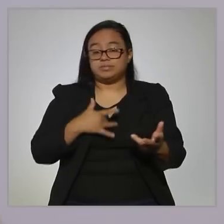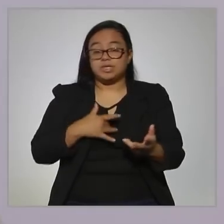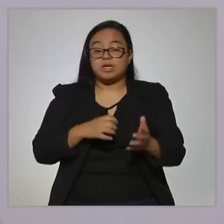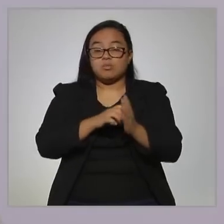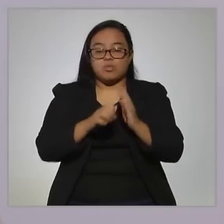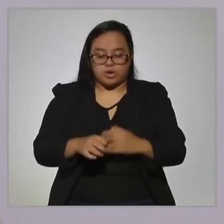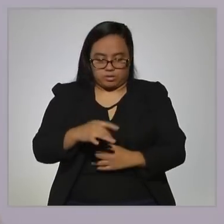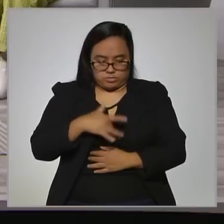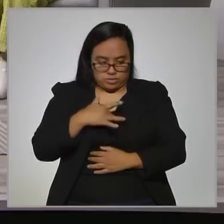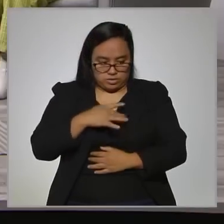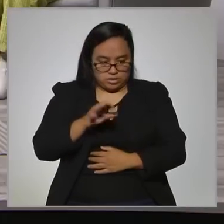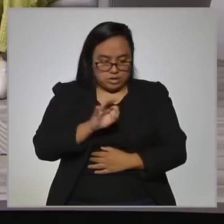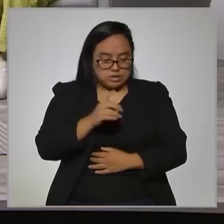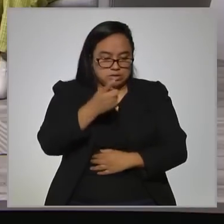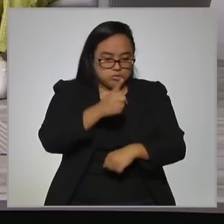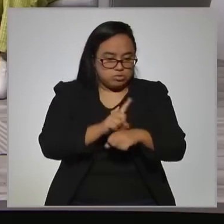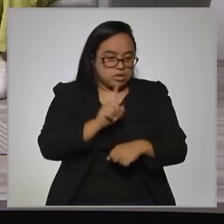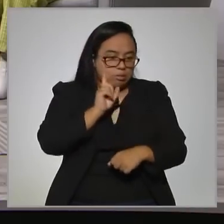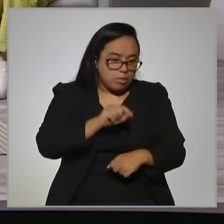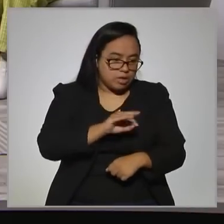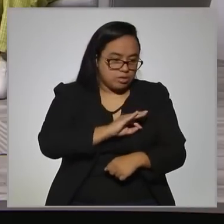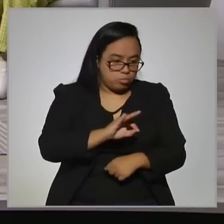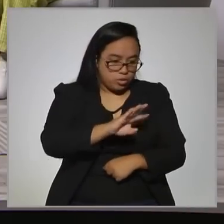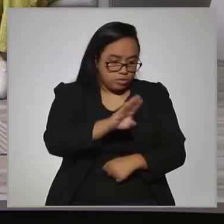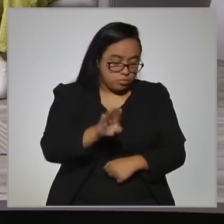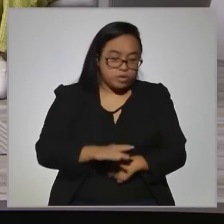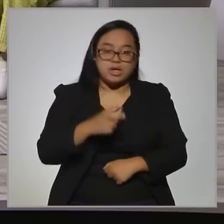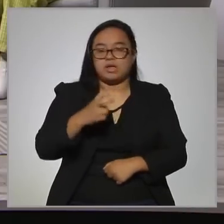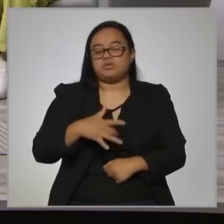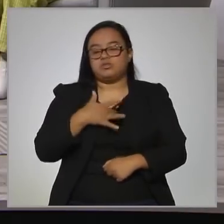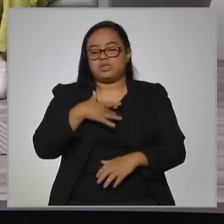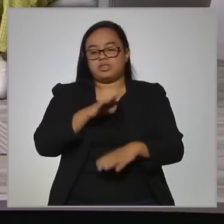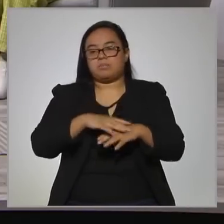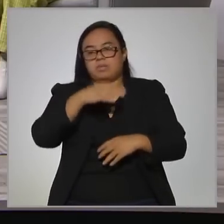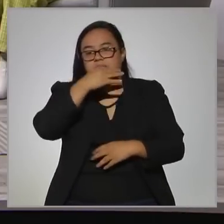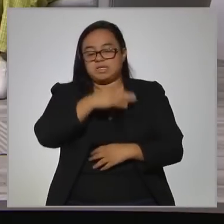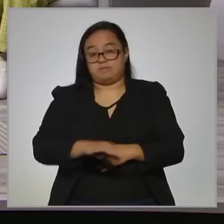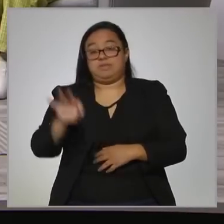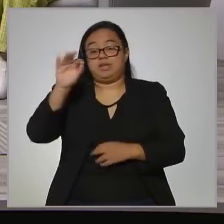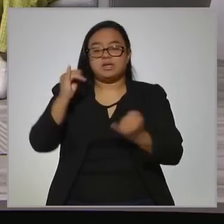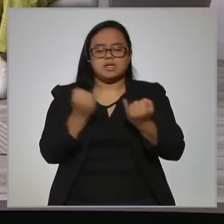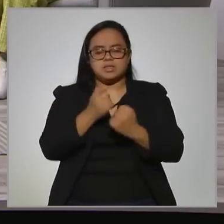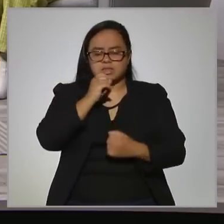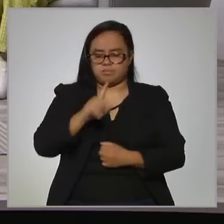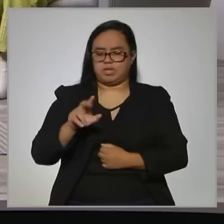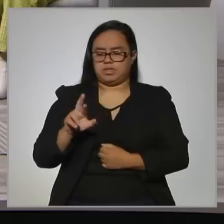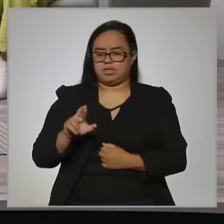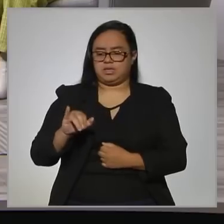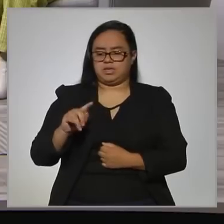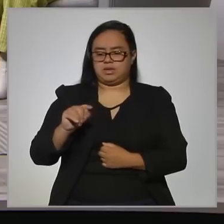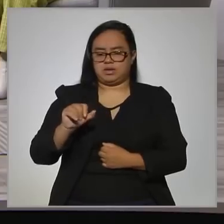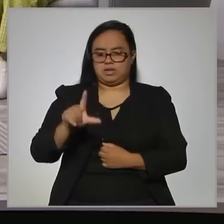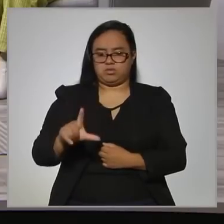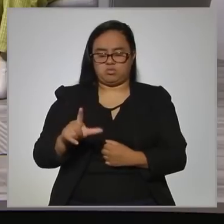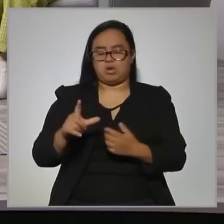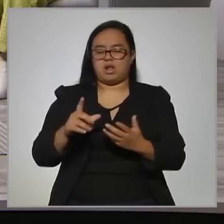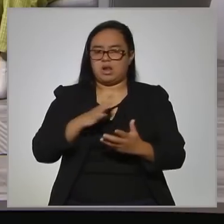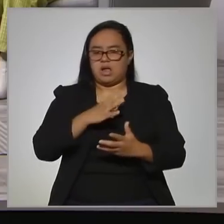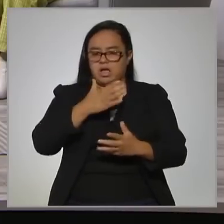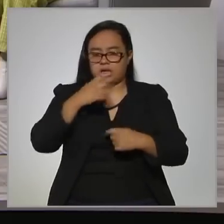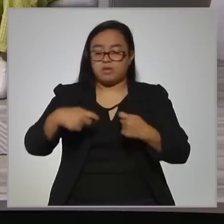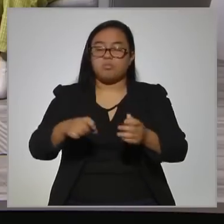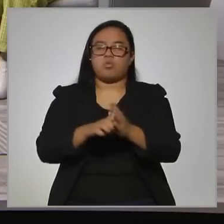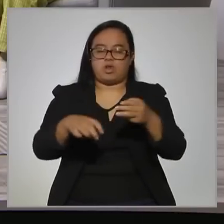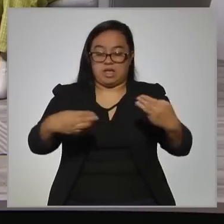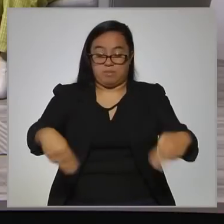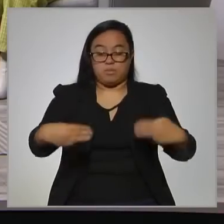vas, te dan como más ganas de celebrar por cualquier cosa. Y bueno, pues también los rituales que te puedes ir en los mercados, por ejemplo, en